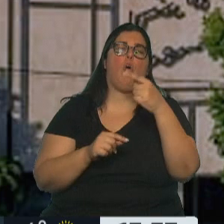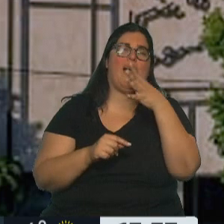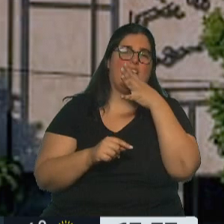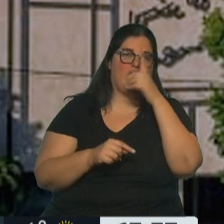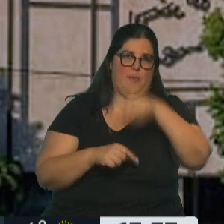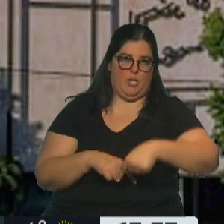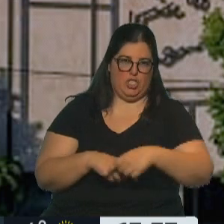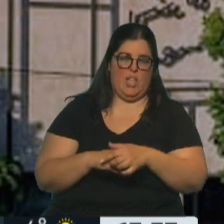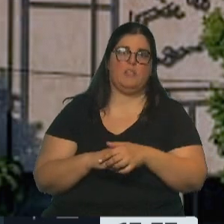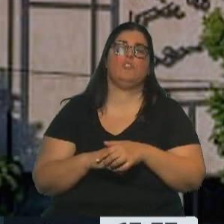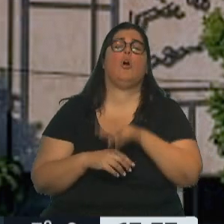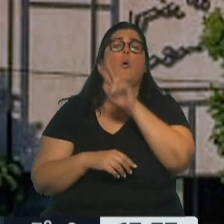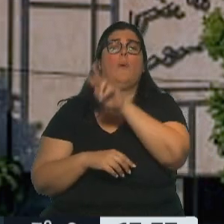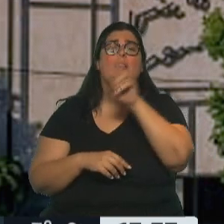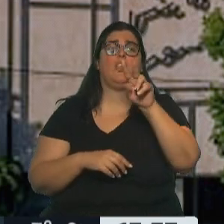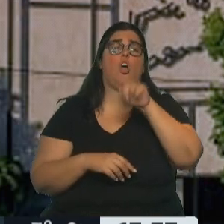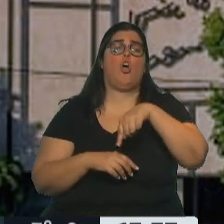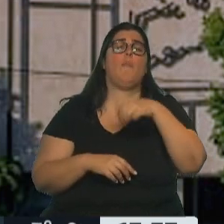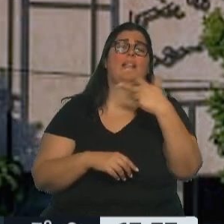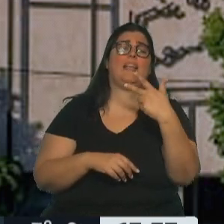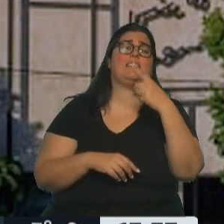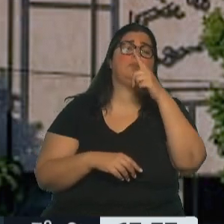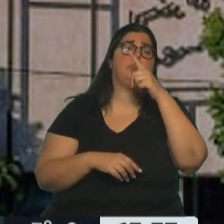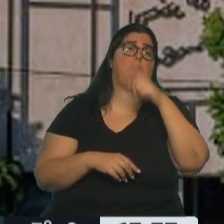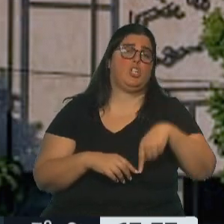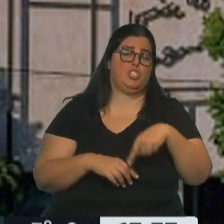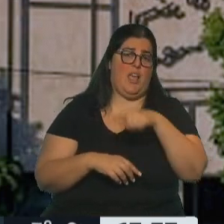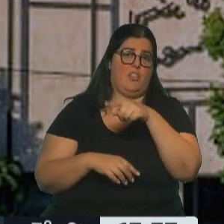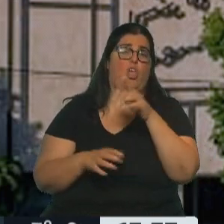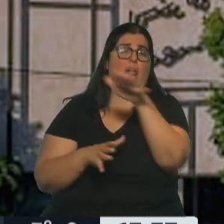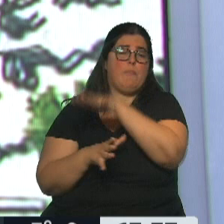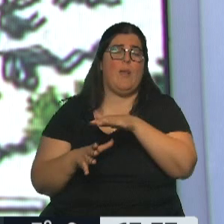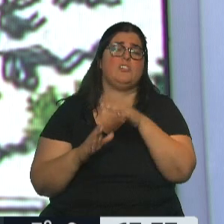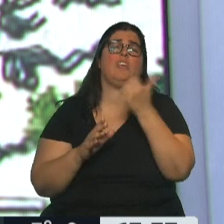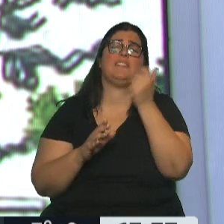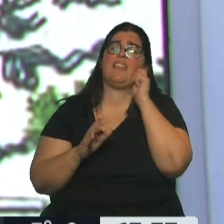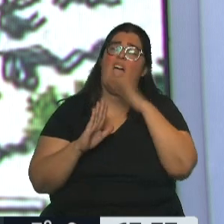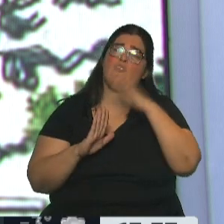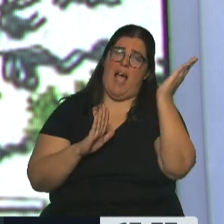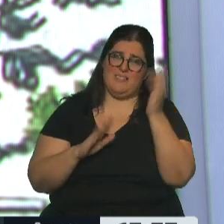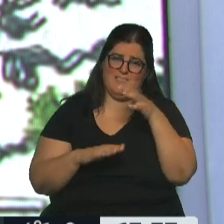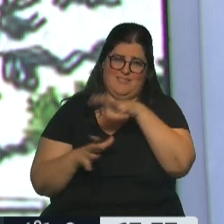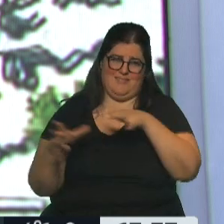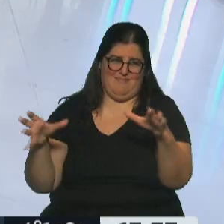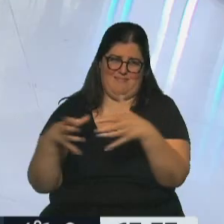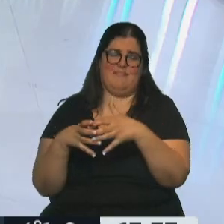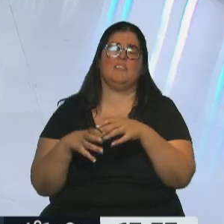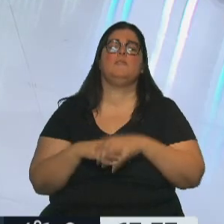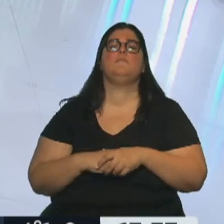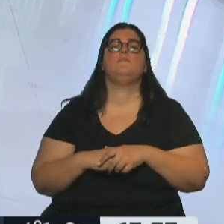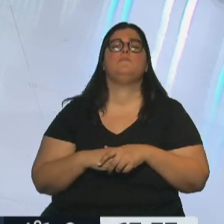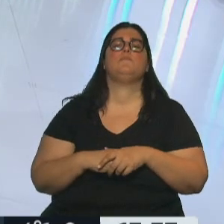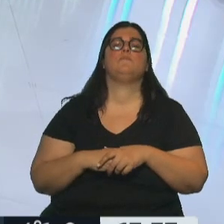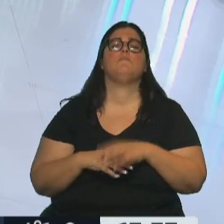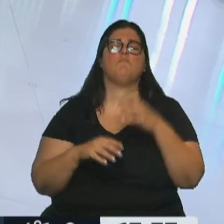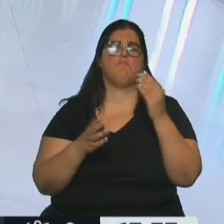1,14%, el 22,3% de la población tiene más de 60 años en Cuba. Y